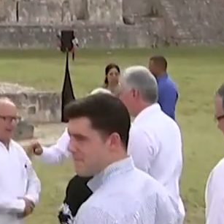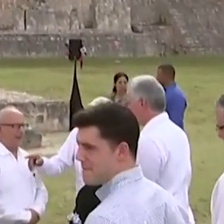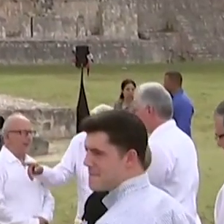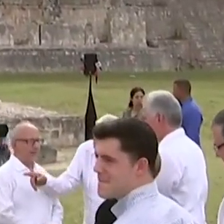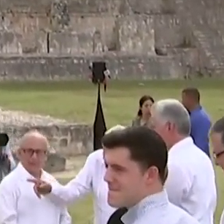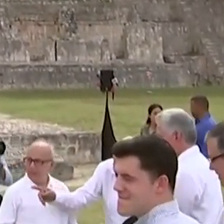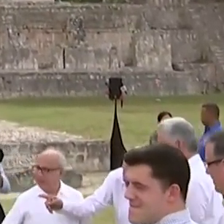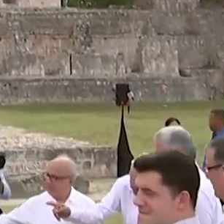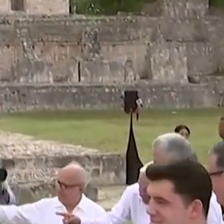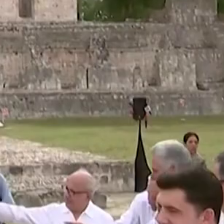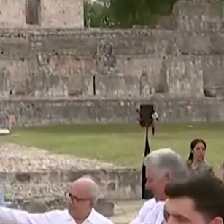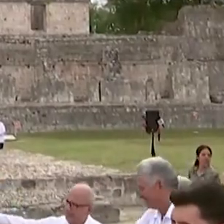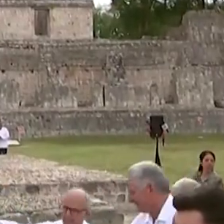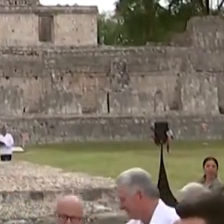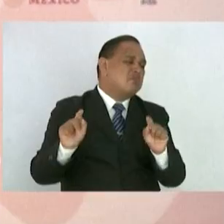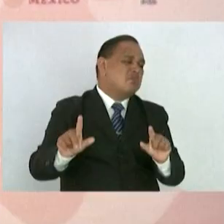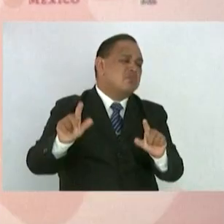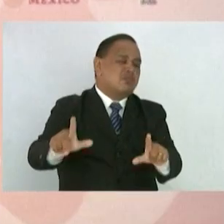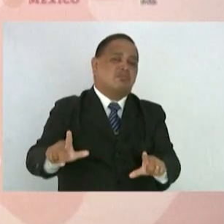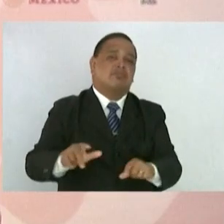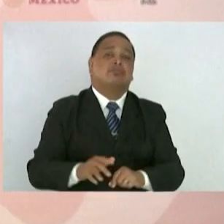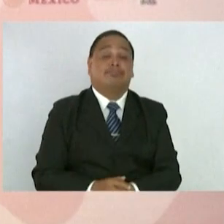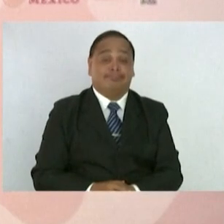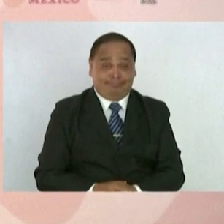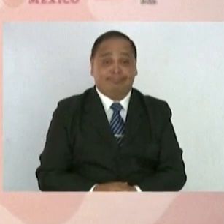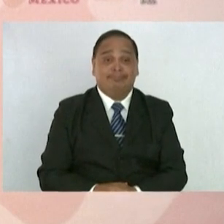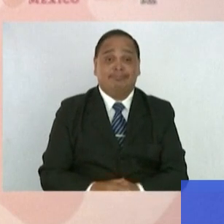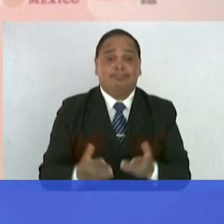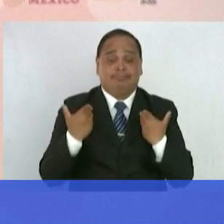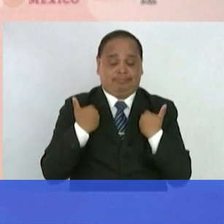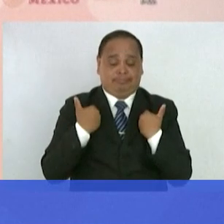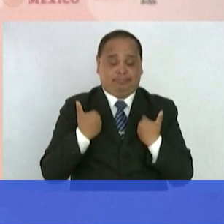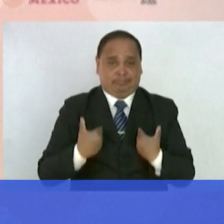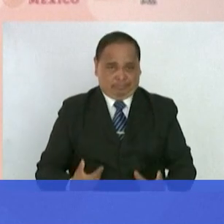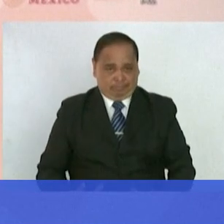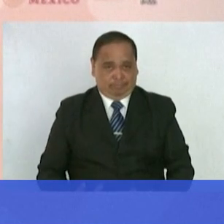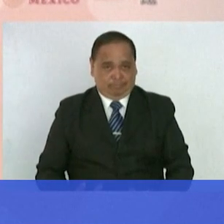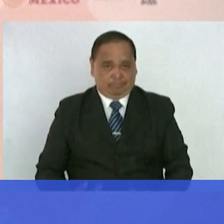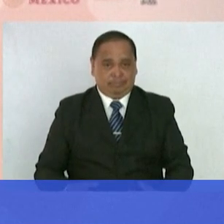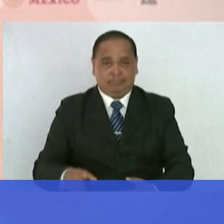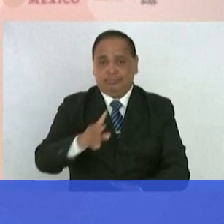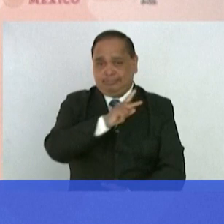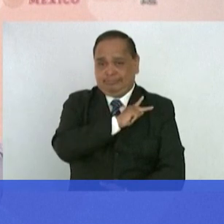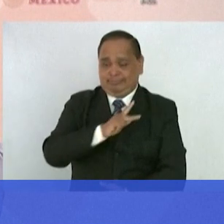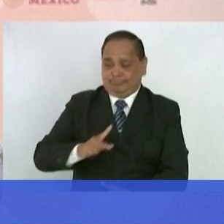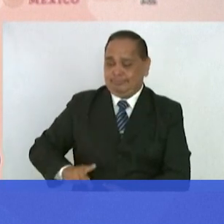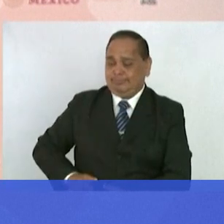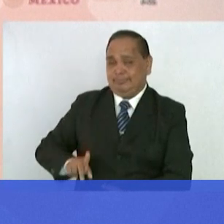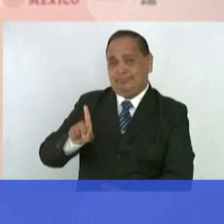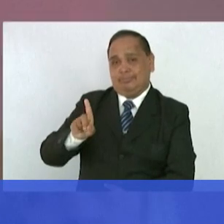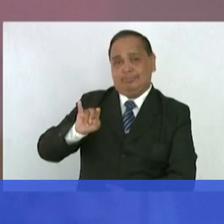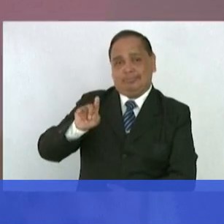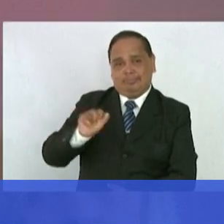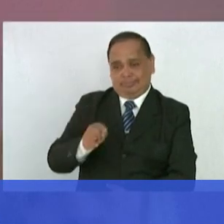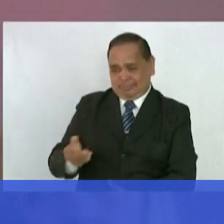consideró Injusto e inhumano Yo ofrezco al presidente Miguel Díaz